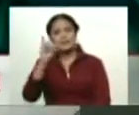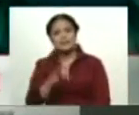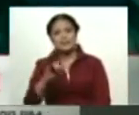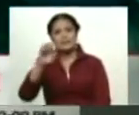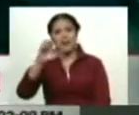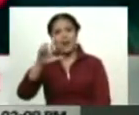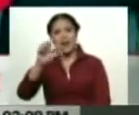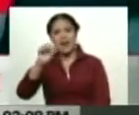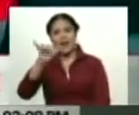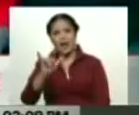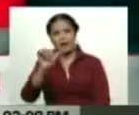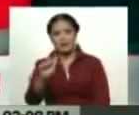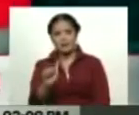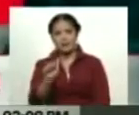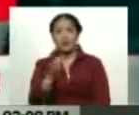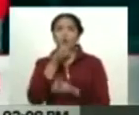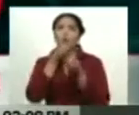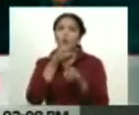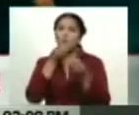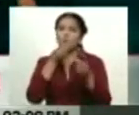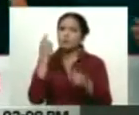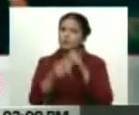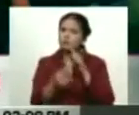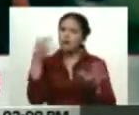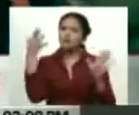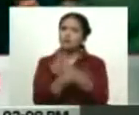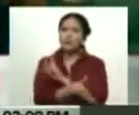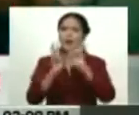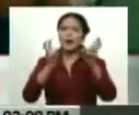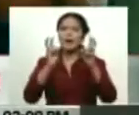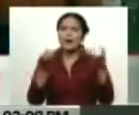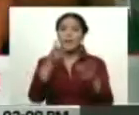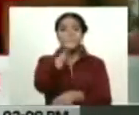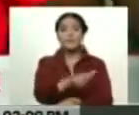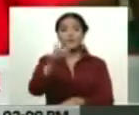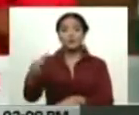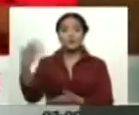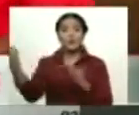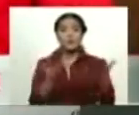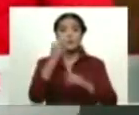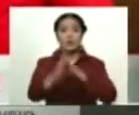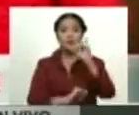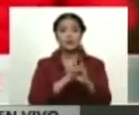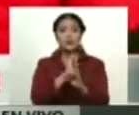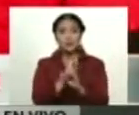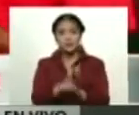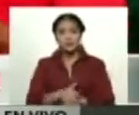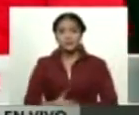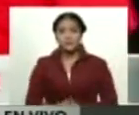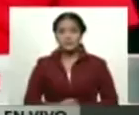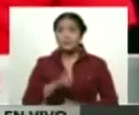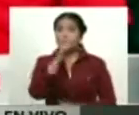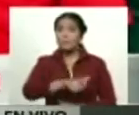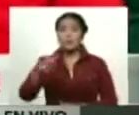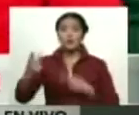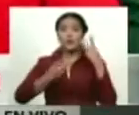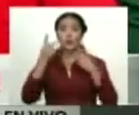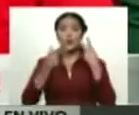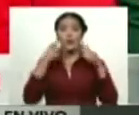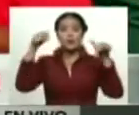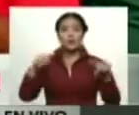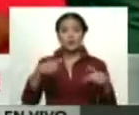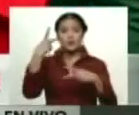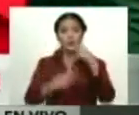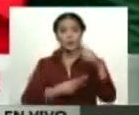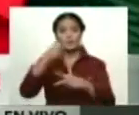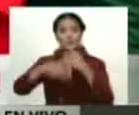Pedro y amigos que nos escuchan a esta hora, de lo que es el tema de los invitados internacionales de uno de los actores políticos de este proceso